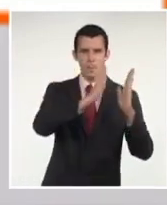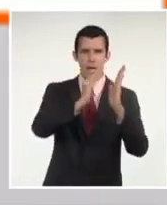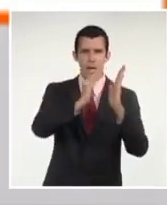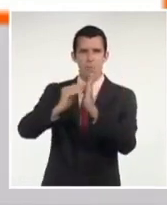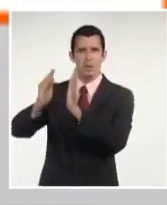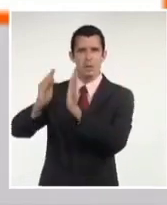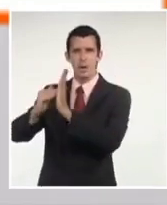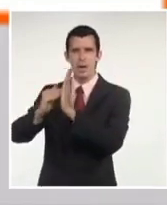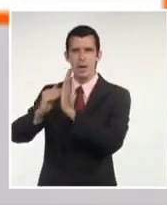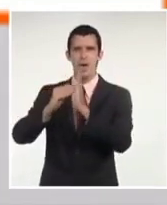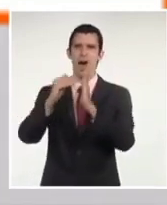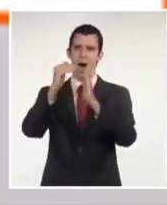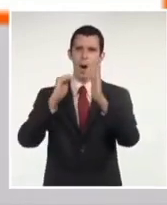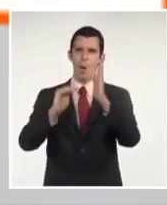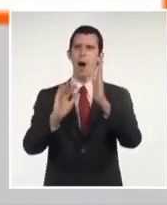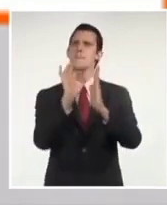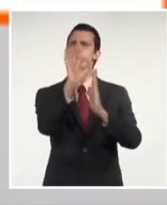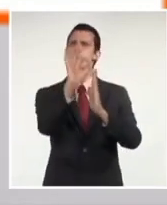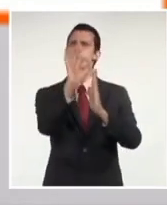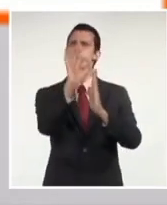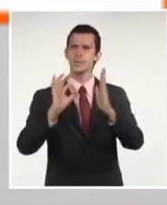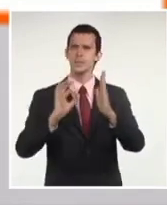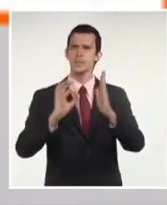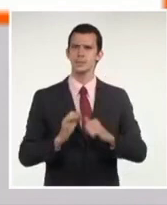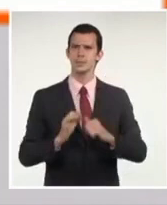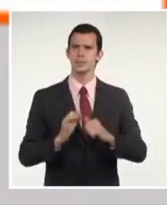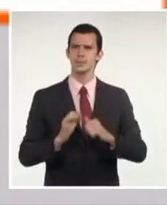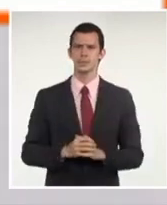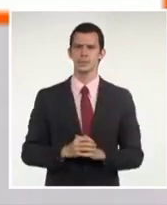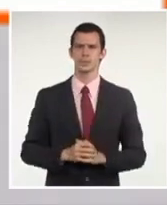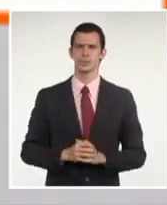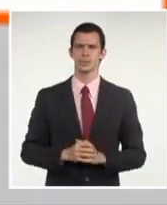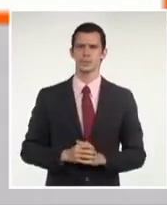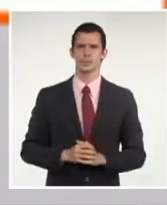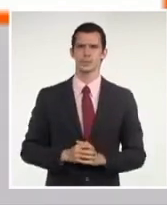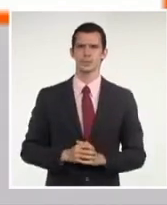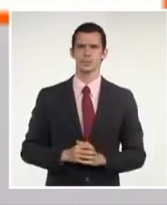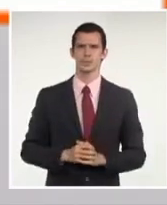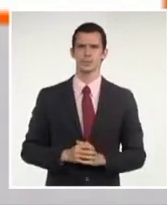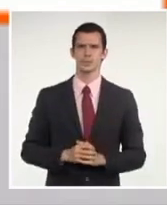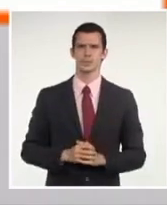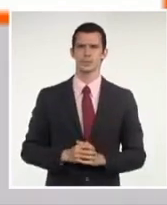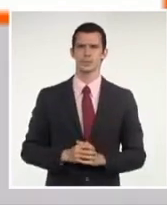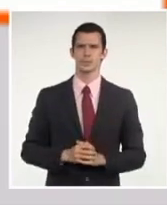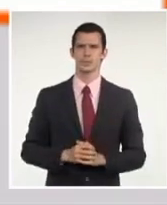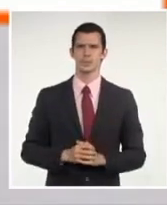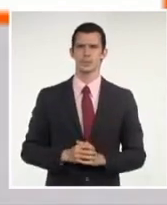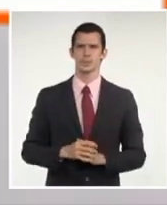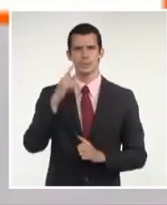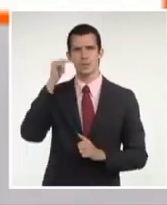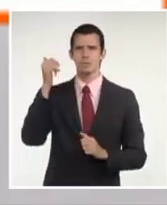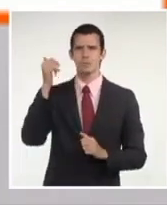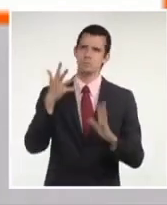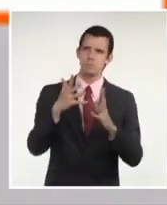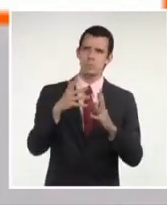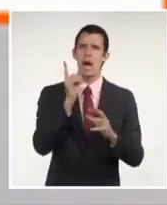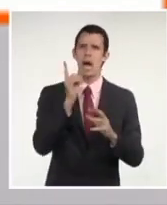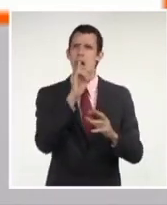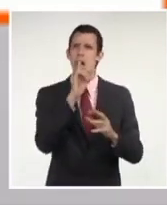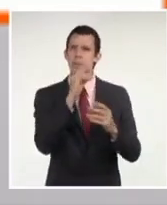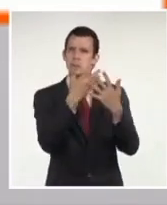o bloques, ese color claro, que se ve, de aquí lo veo un amarillito, pero realmente no era amarillito en mi computadora, es